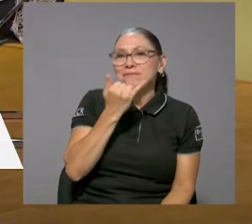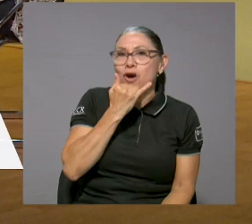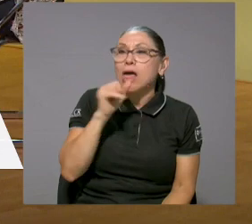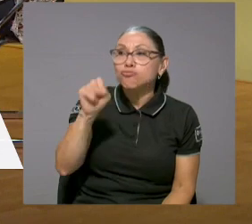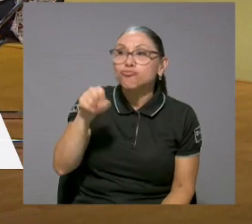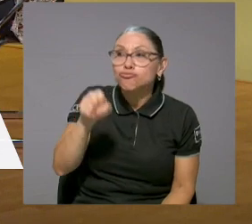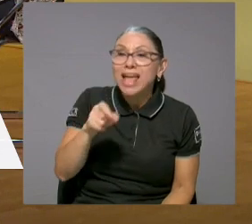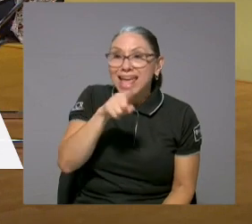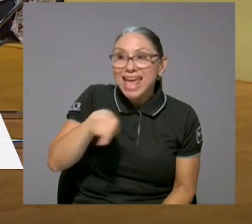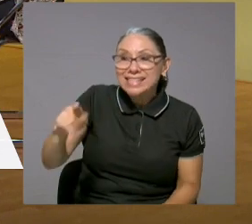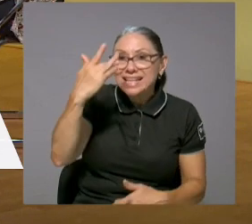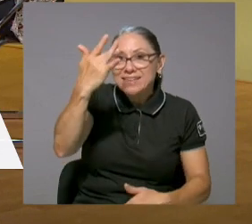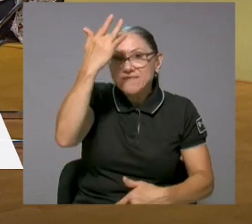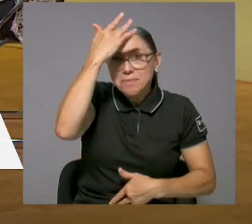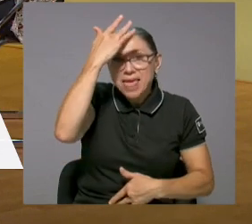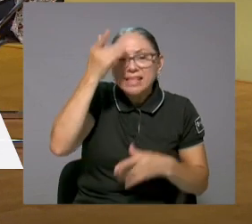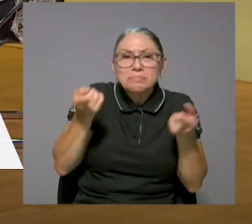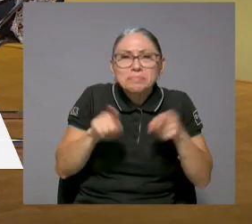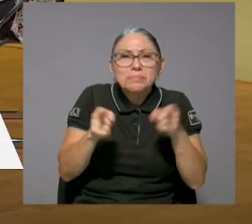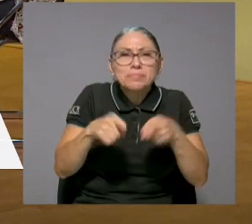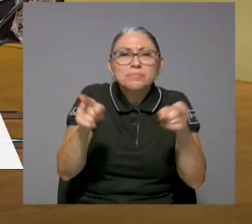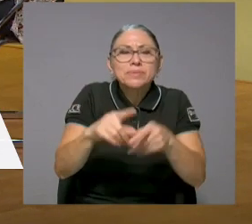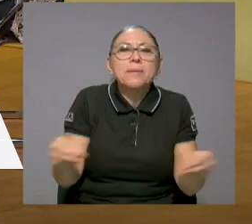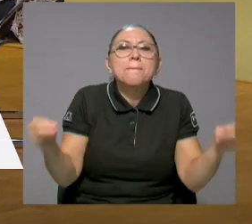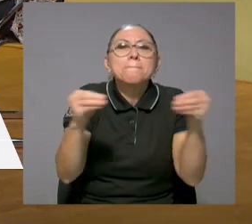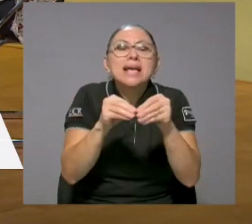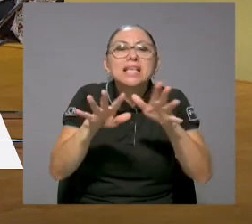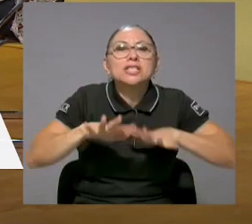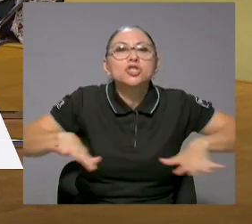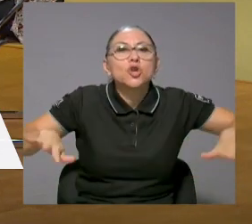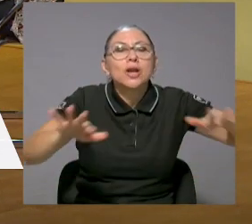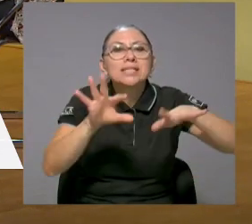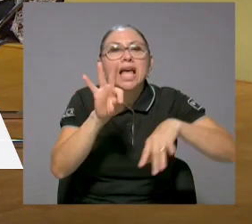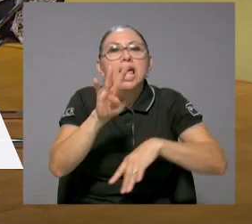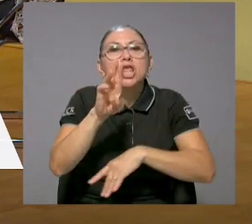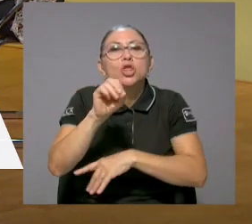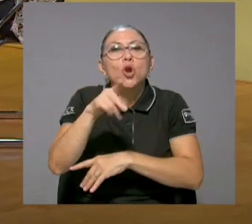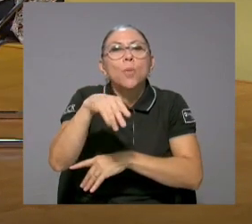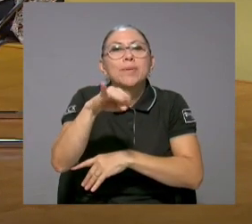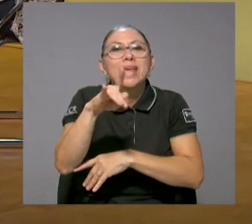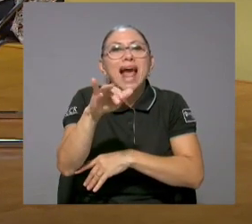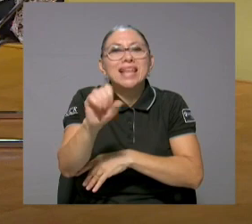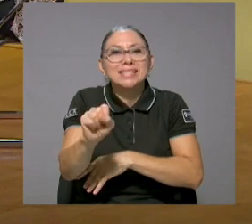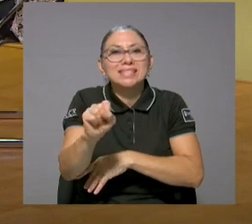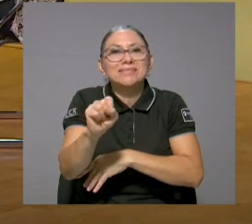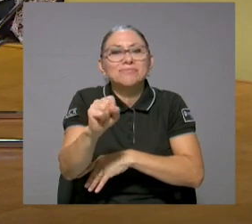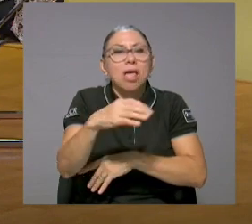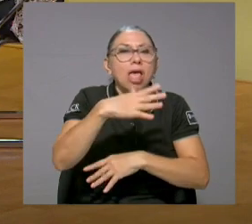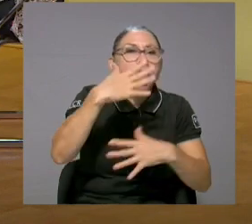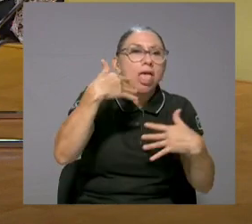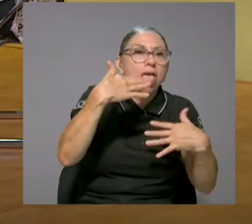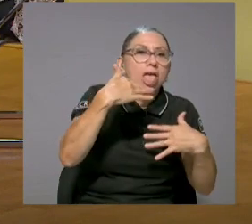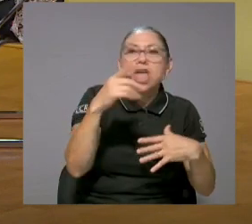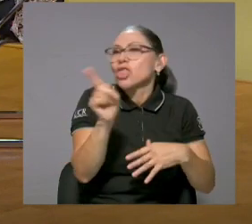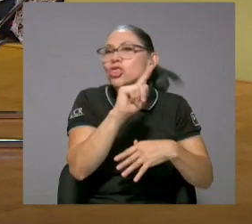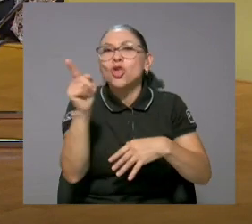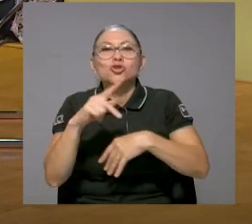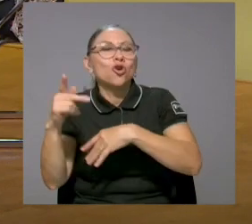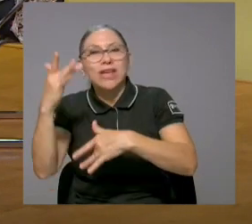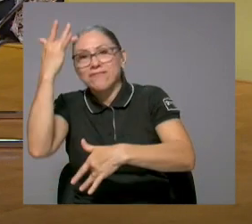son enfermedades que se tienden a dar en zonas tropicales, no son enfermedades que se presentan, por ejemplo, en países